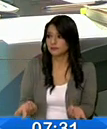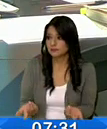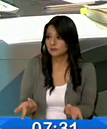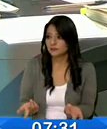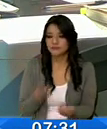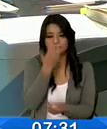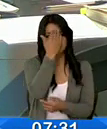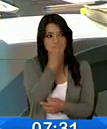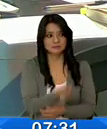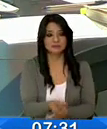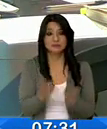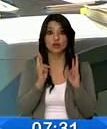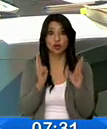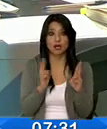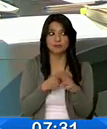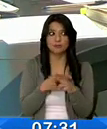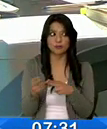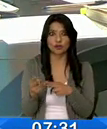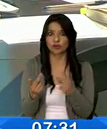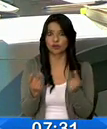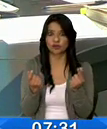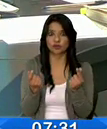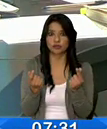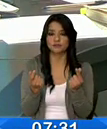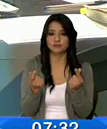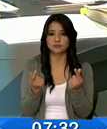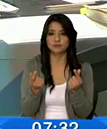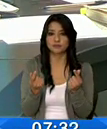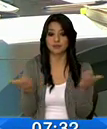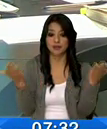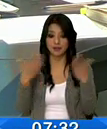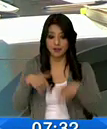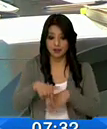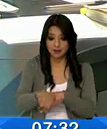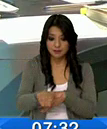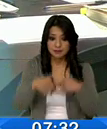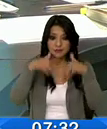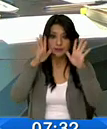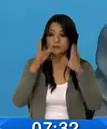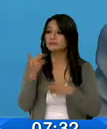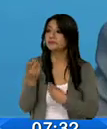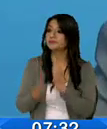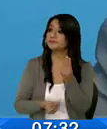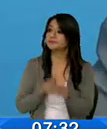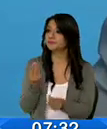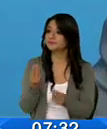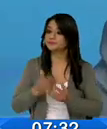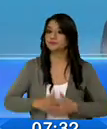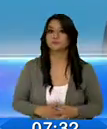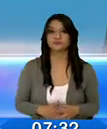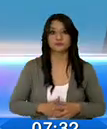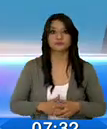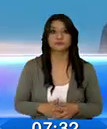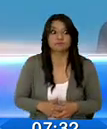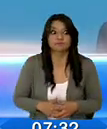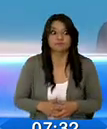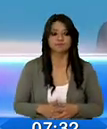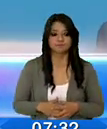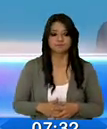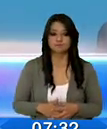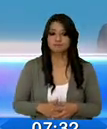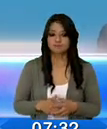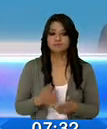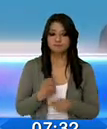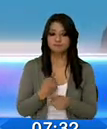Buenos días. Esperemos que sea muy pronto, muy, muy pronto, antes de que finalice este año. ¿Qué hacer para eso? Bueno, para eso